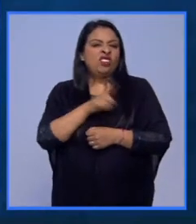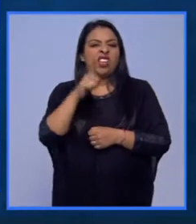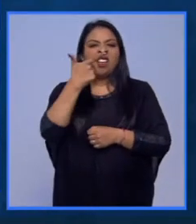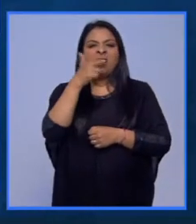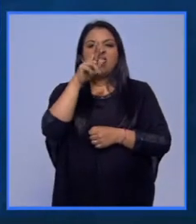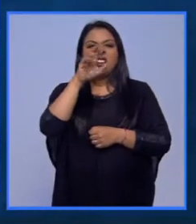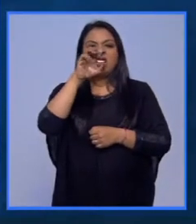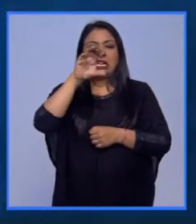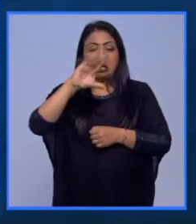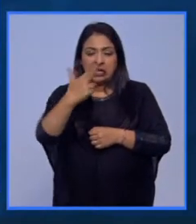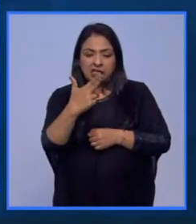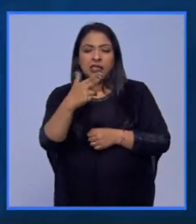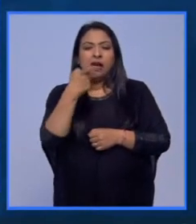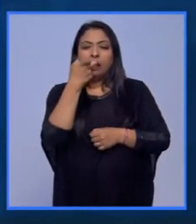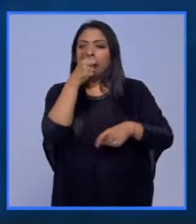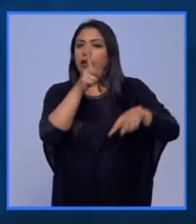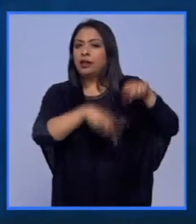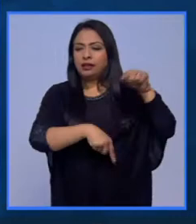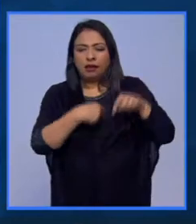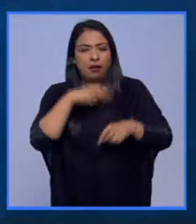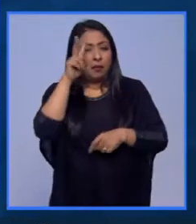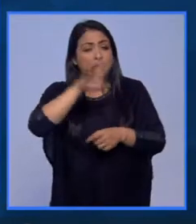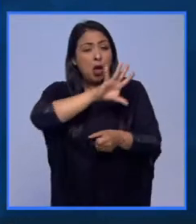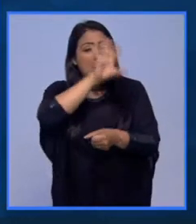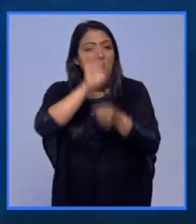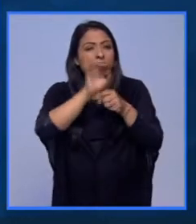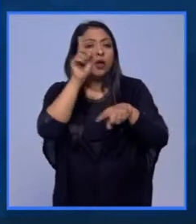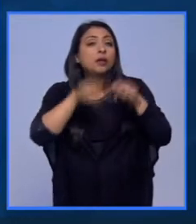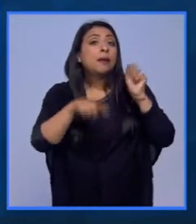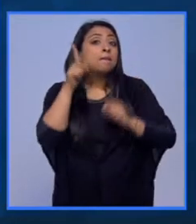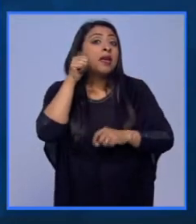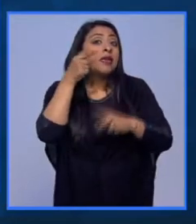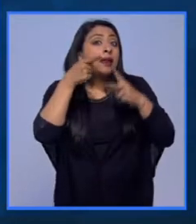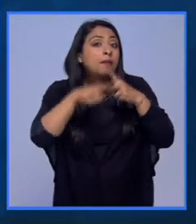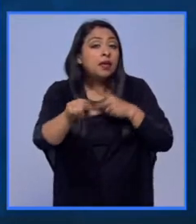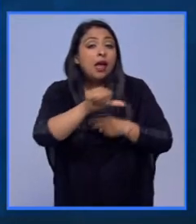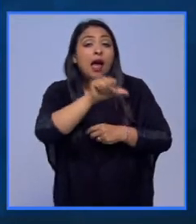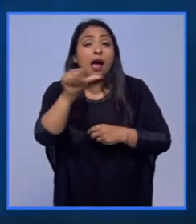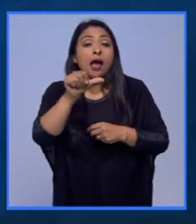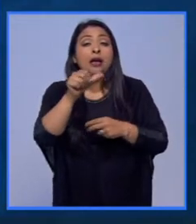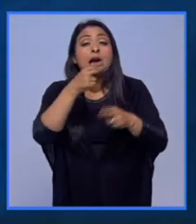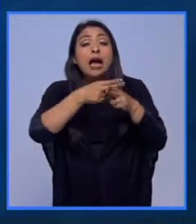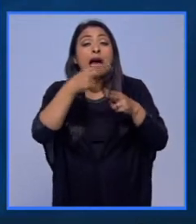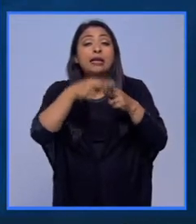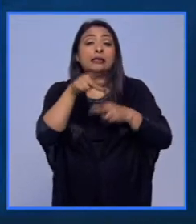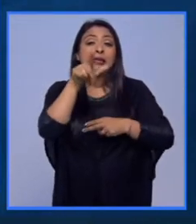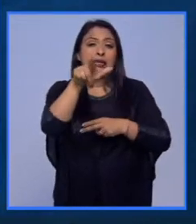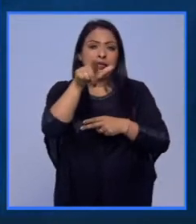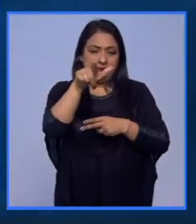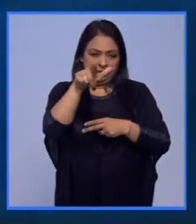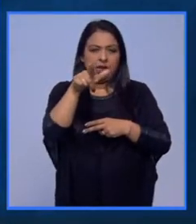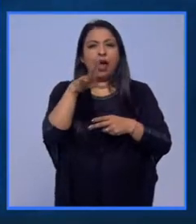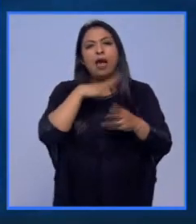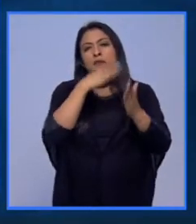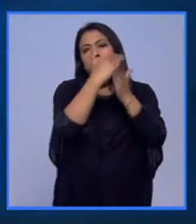con esto se les va a quitar completamente a partir de mañana y hasta el día 17, una serie de actividades para toda la familia, algunas